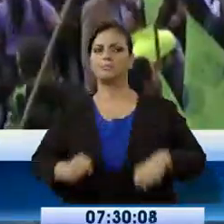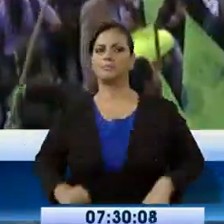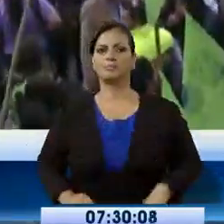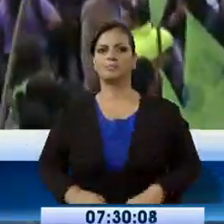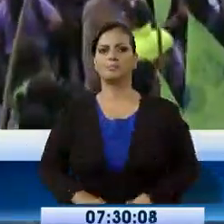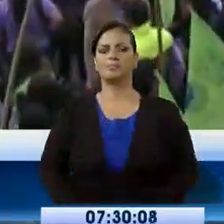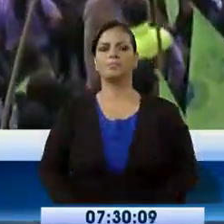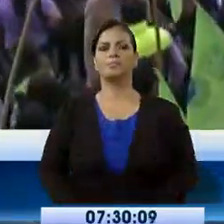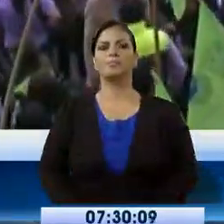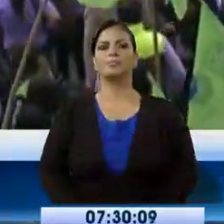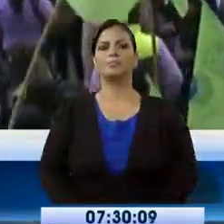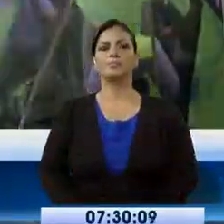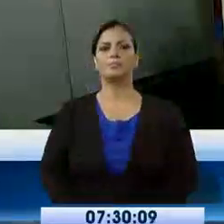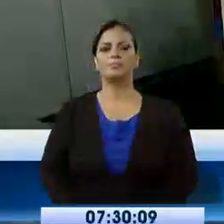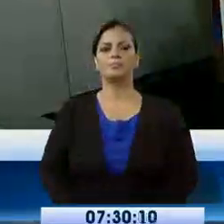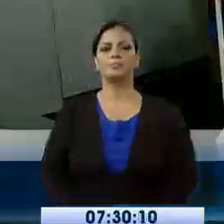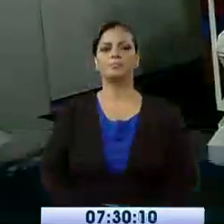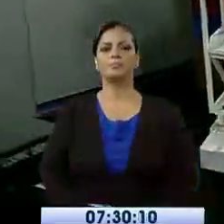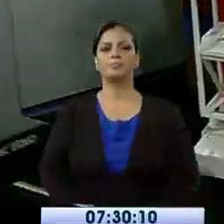Adriana Rojas.